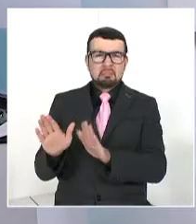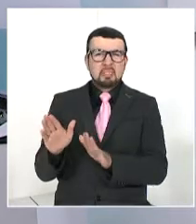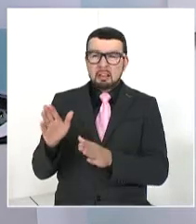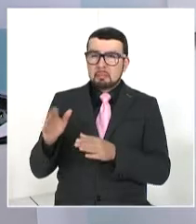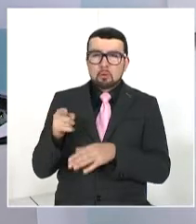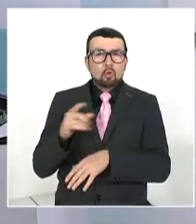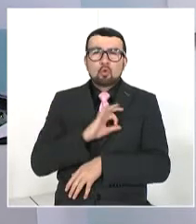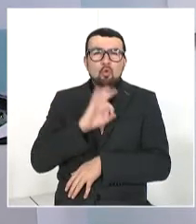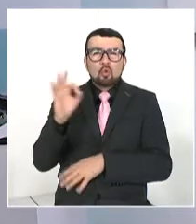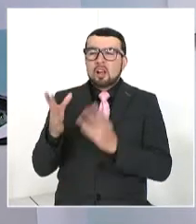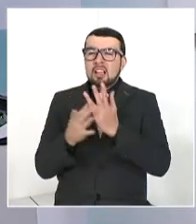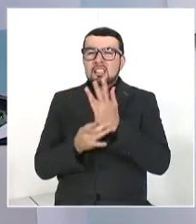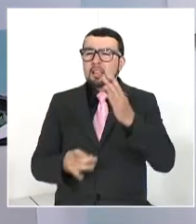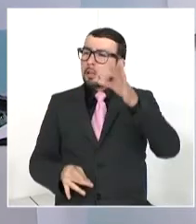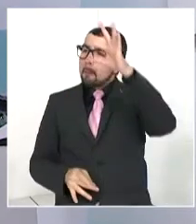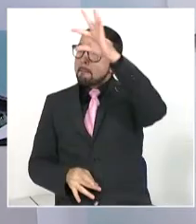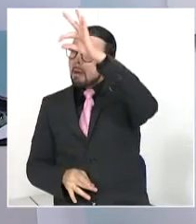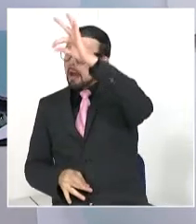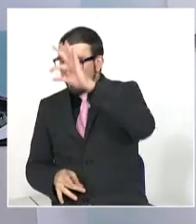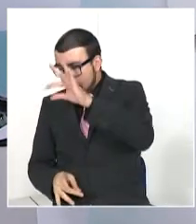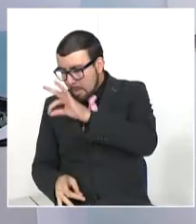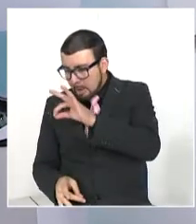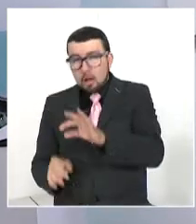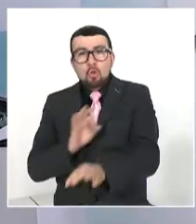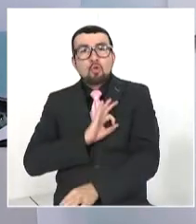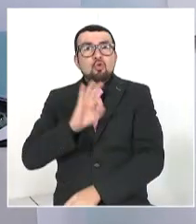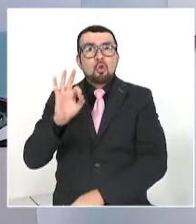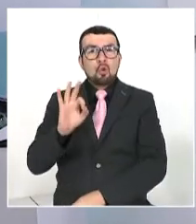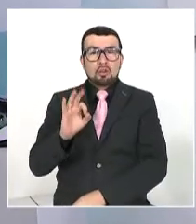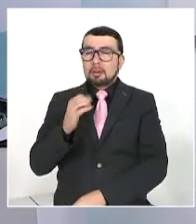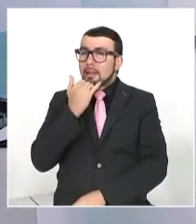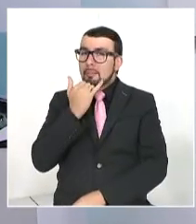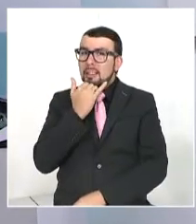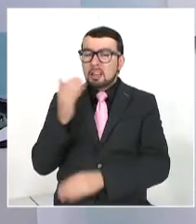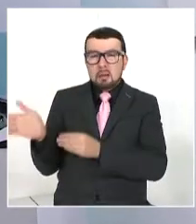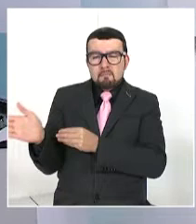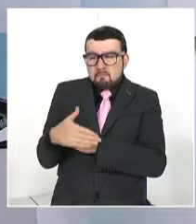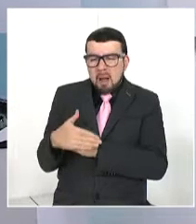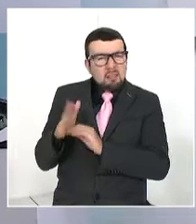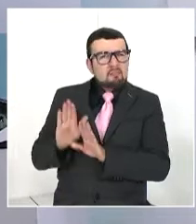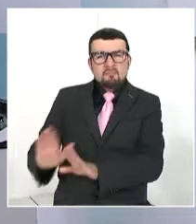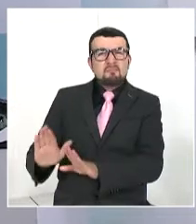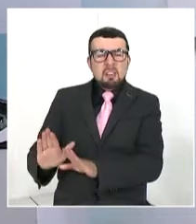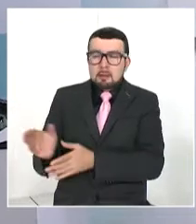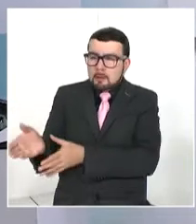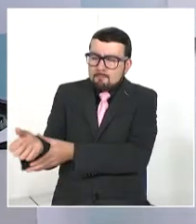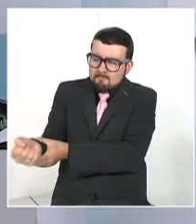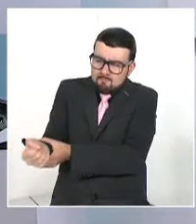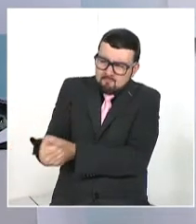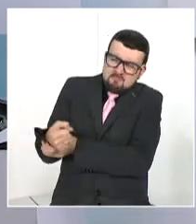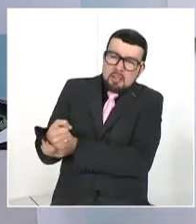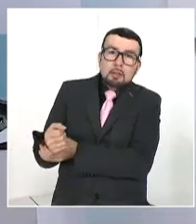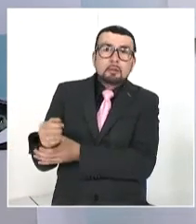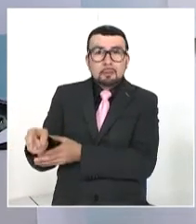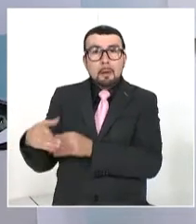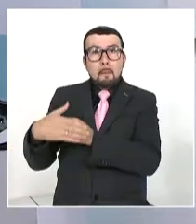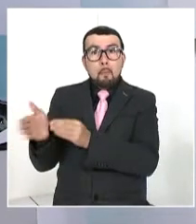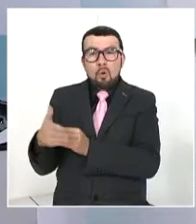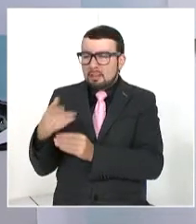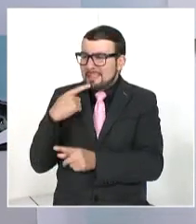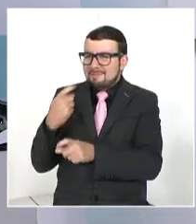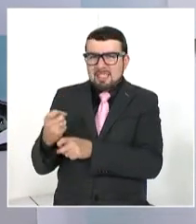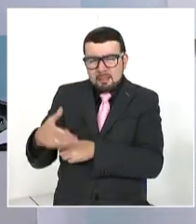la dejo ahí quieta, cuando la voy a abrir está totalmente oxidada. Entonces comenzamos a ver que los rangos de movilidad